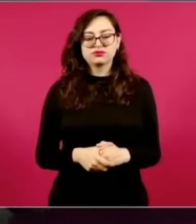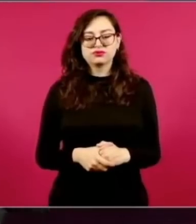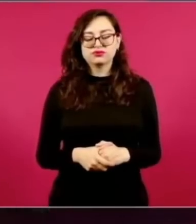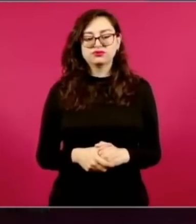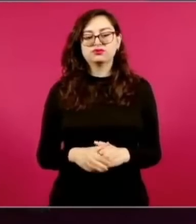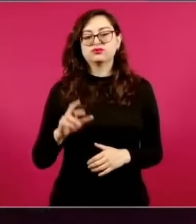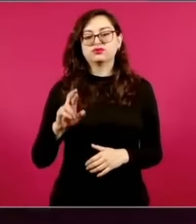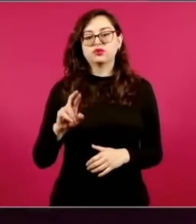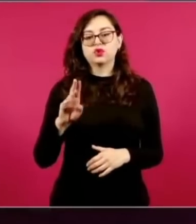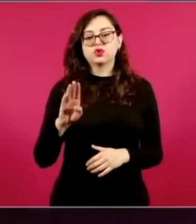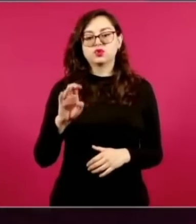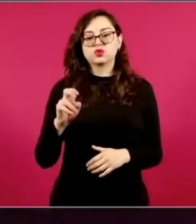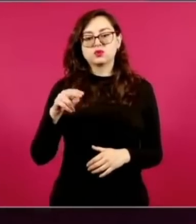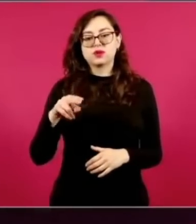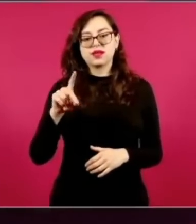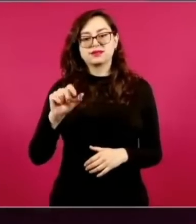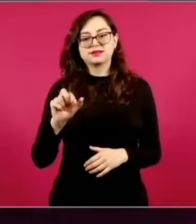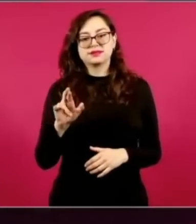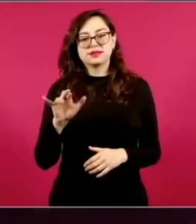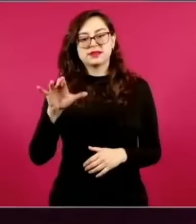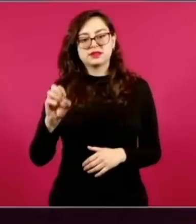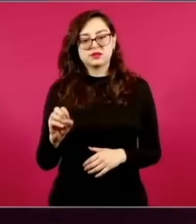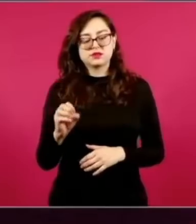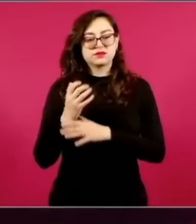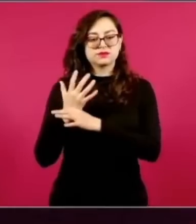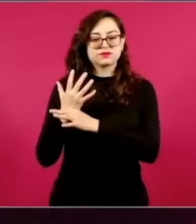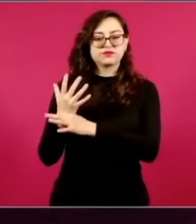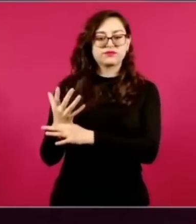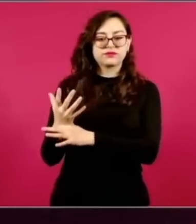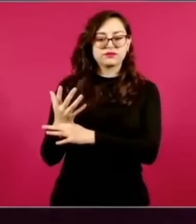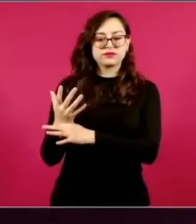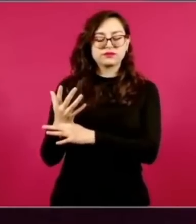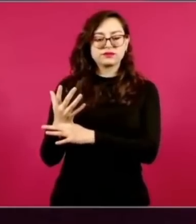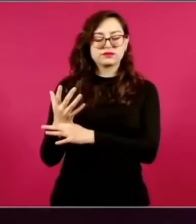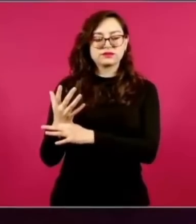Rubén Darío decía que